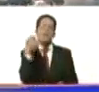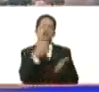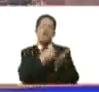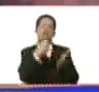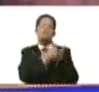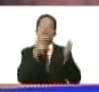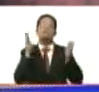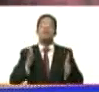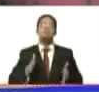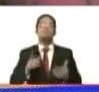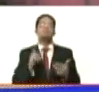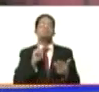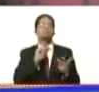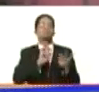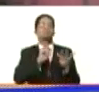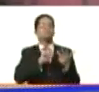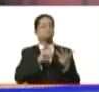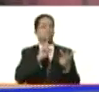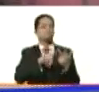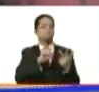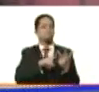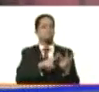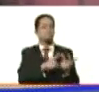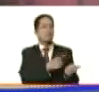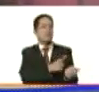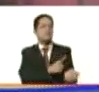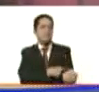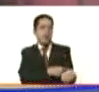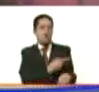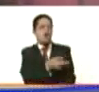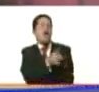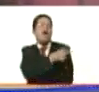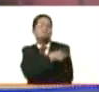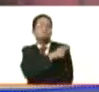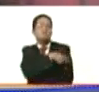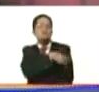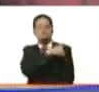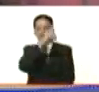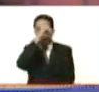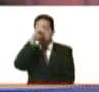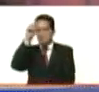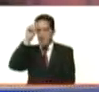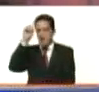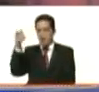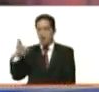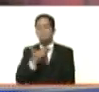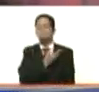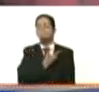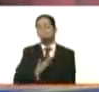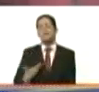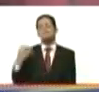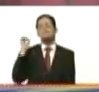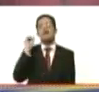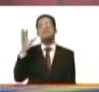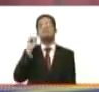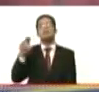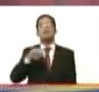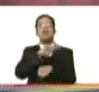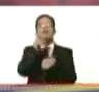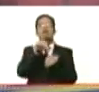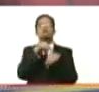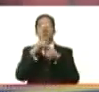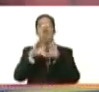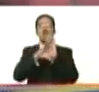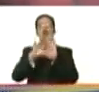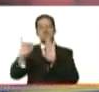República. Querido hermano capitán Diosdado Cabello Rondón, presidente de la Asamblea Nacional